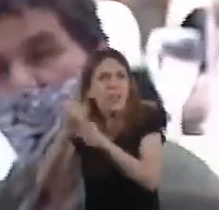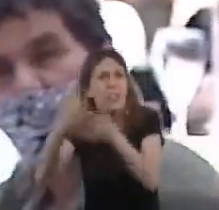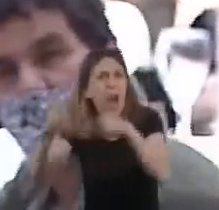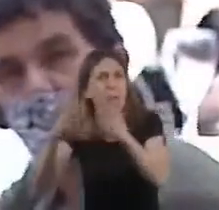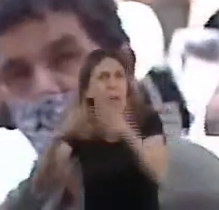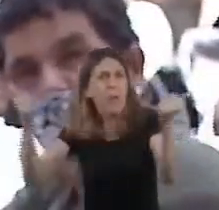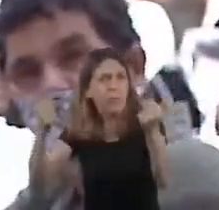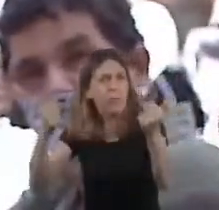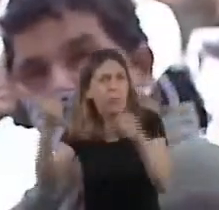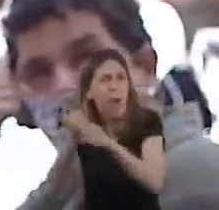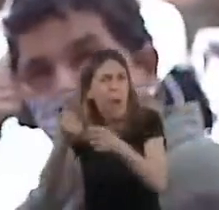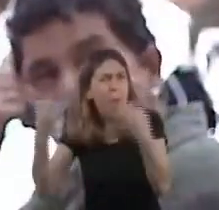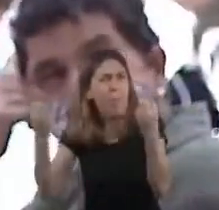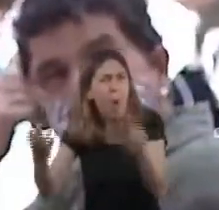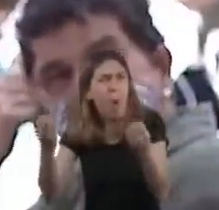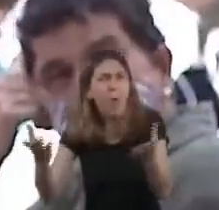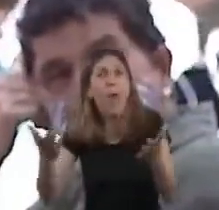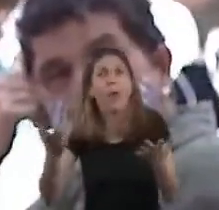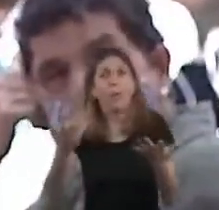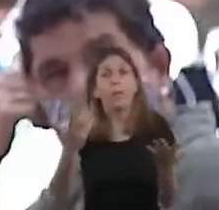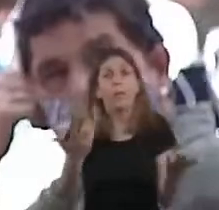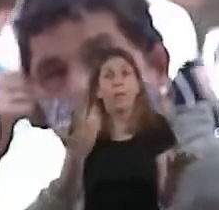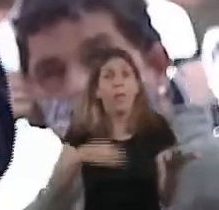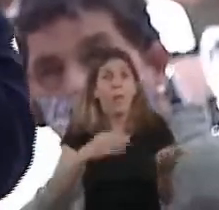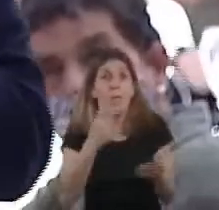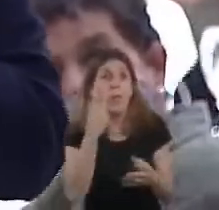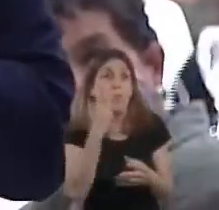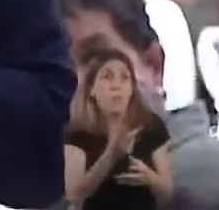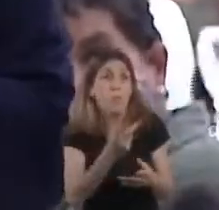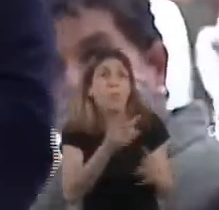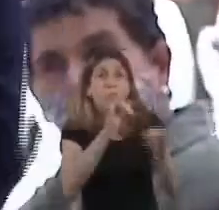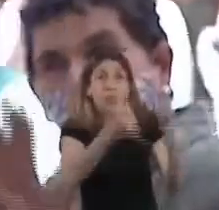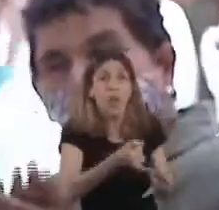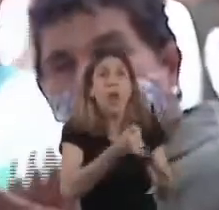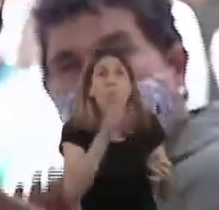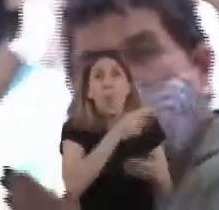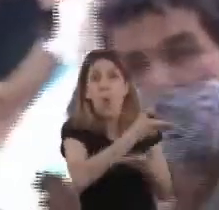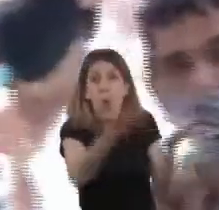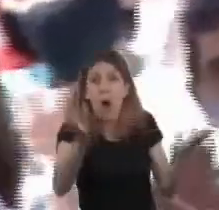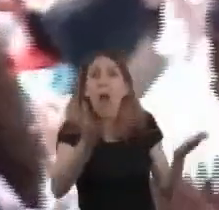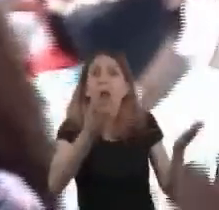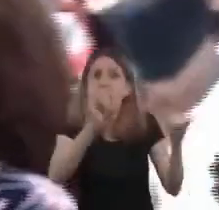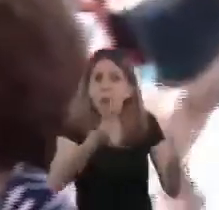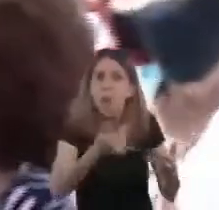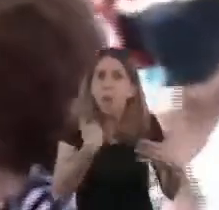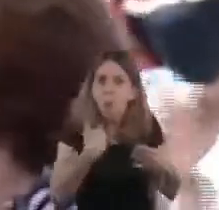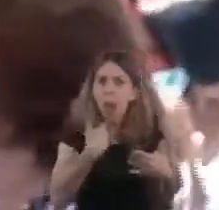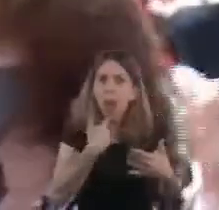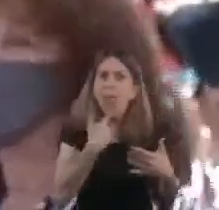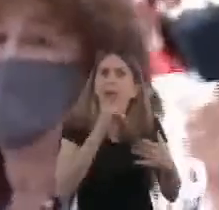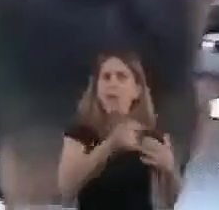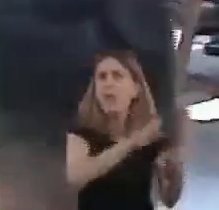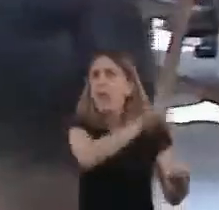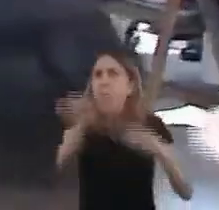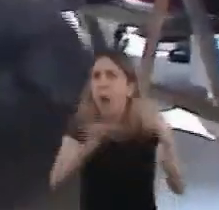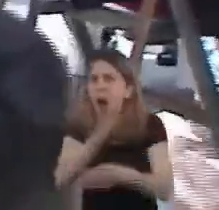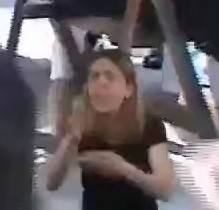y que tenemos que hacerle conocer a las mujeres que pueden acceder a esto que lo hagan, que el trámite es simple y es